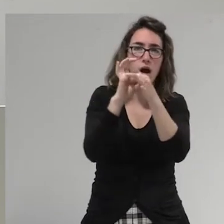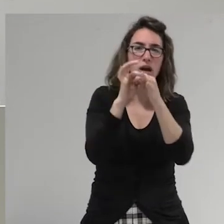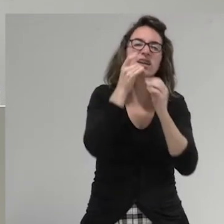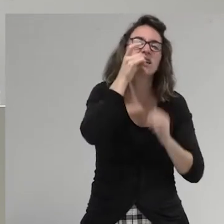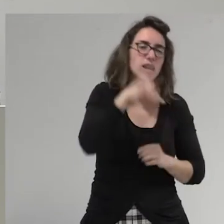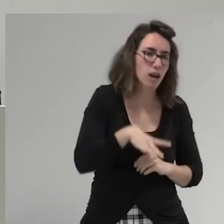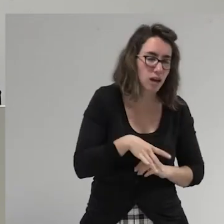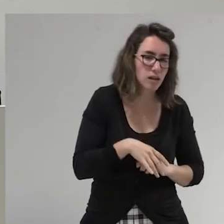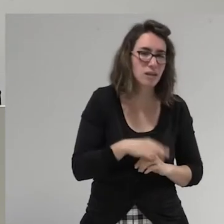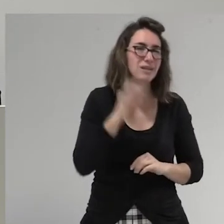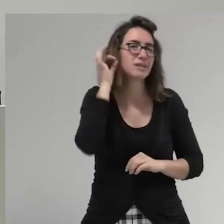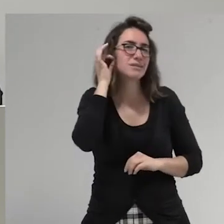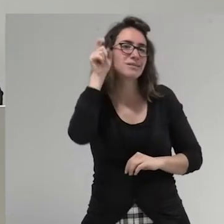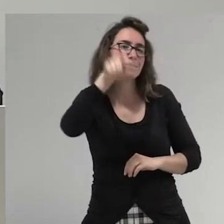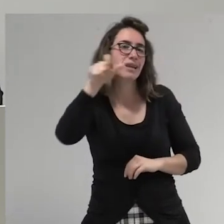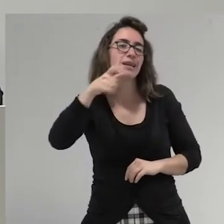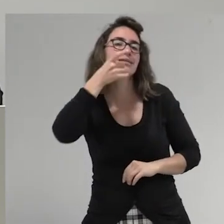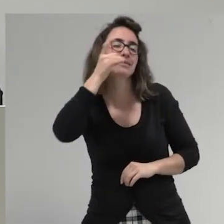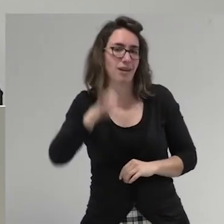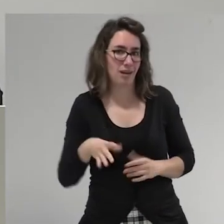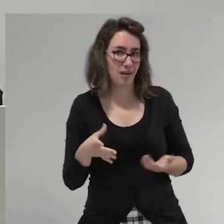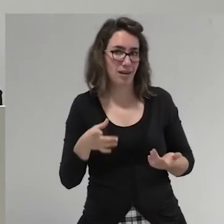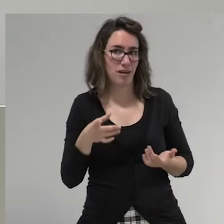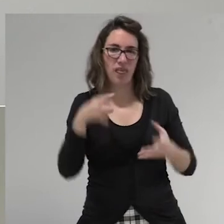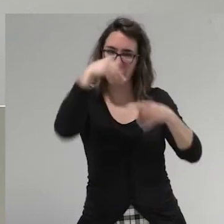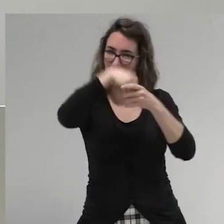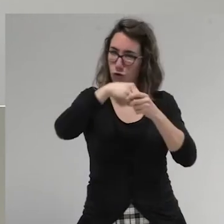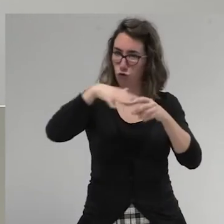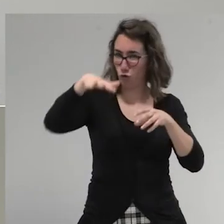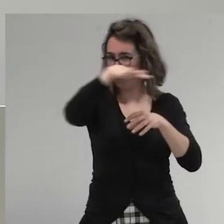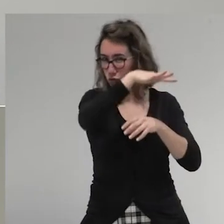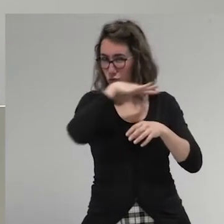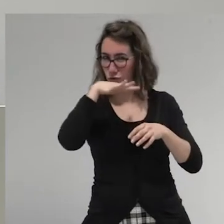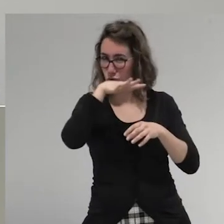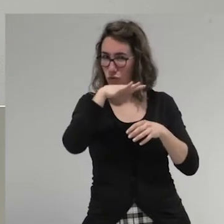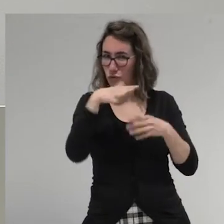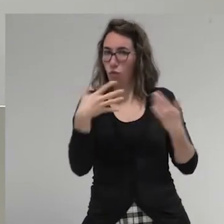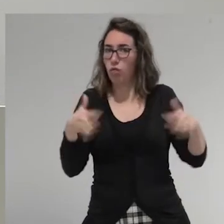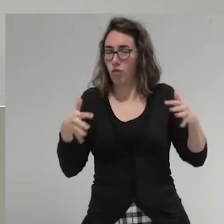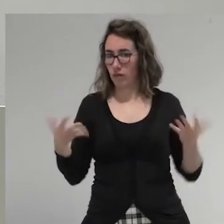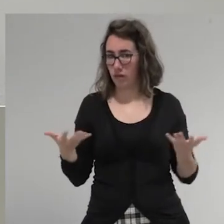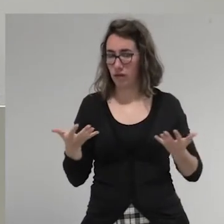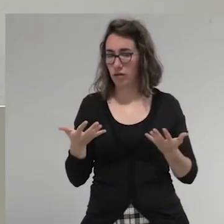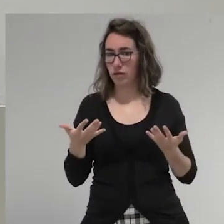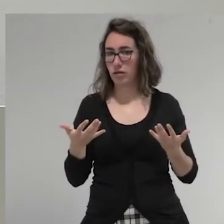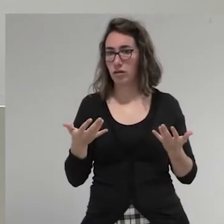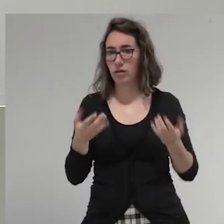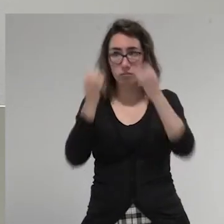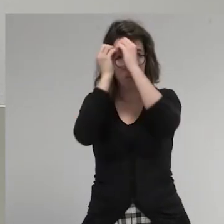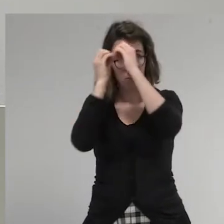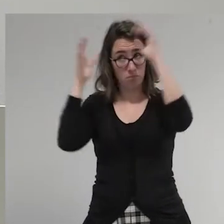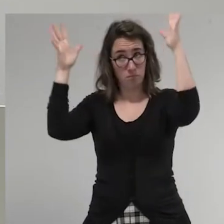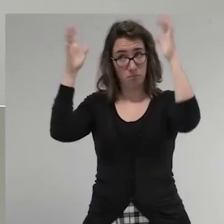son las chicas en todo este mundo, ¿no? Y en ese imaginario de quiénes son las chicas,